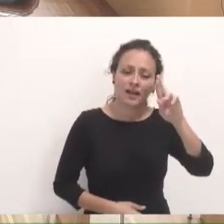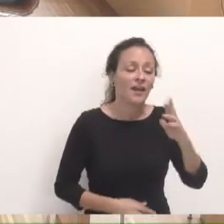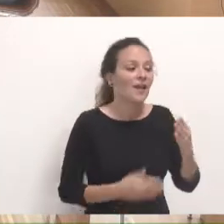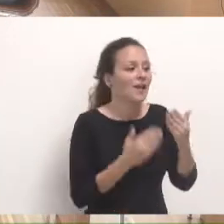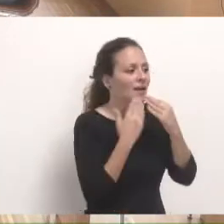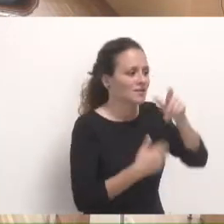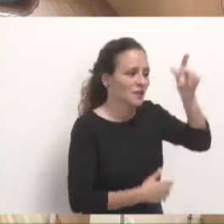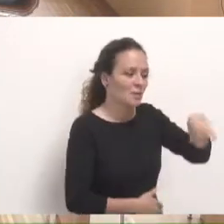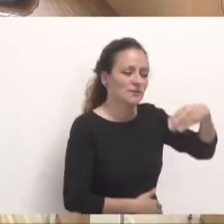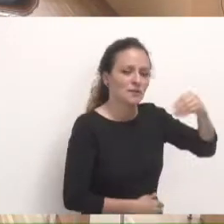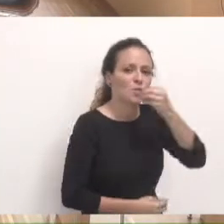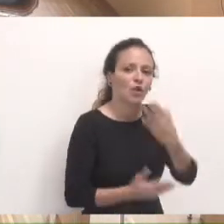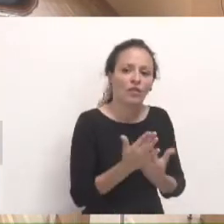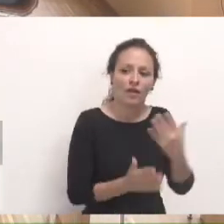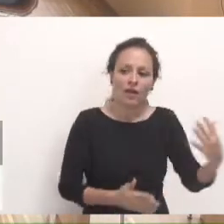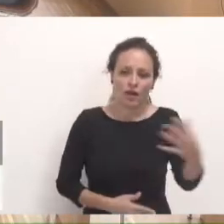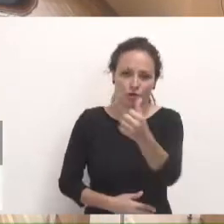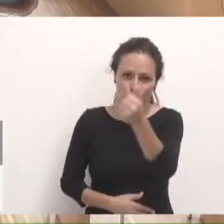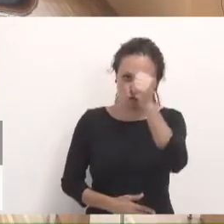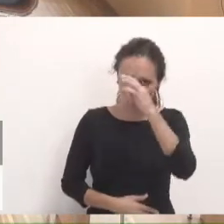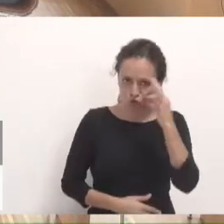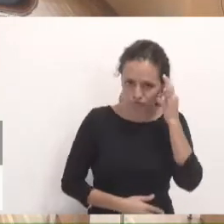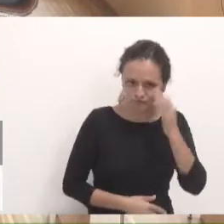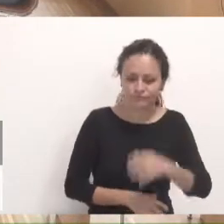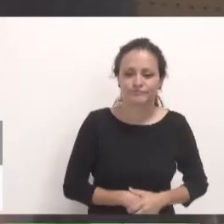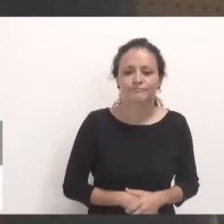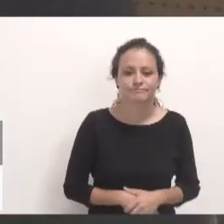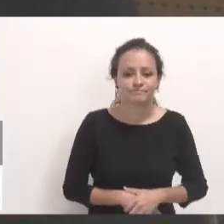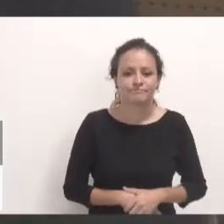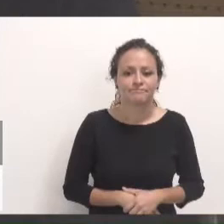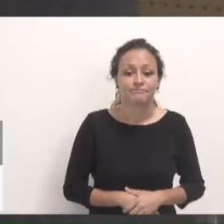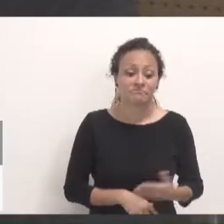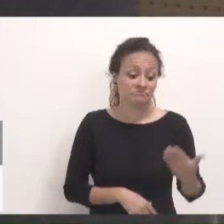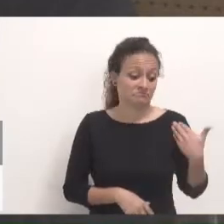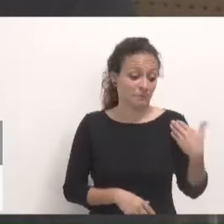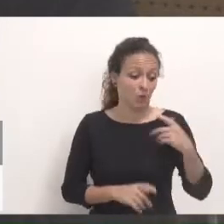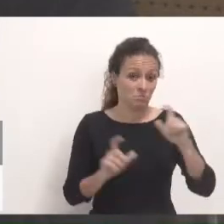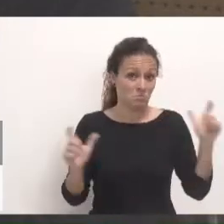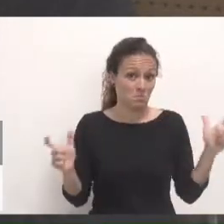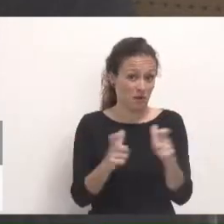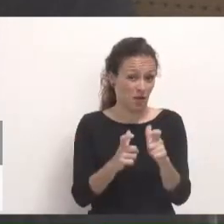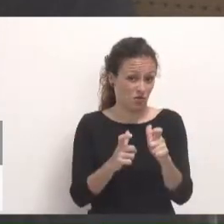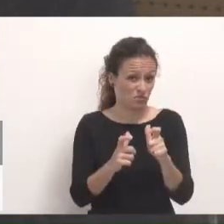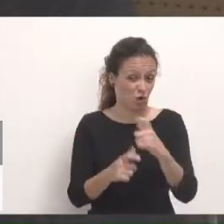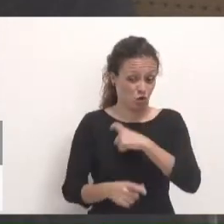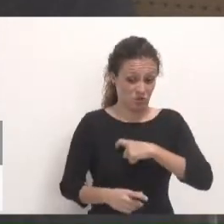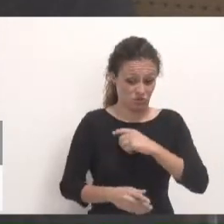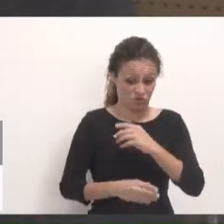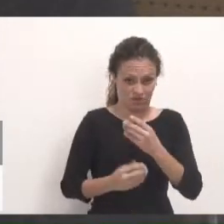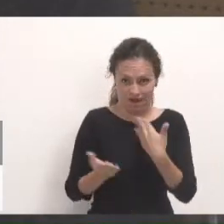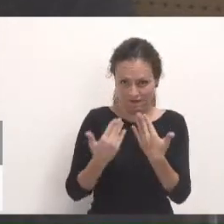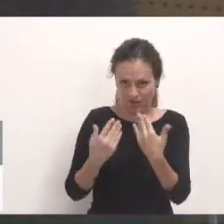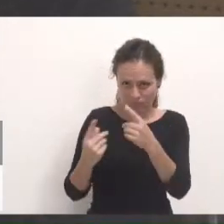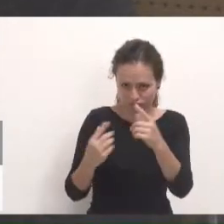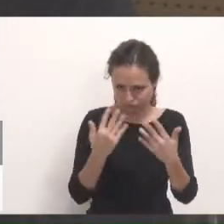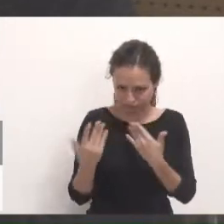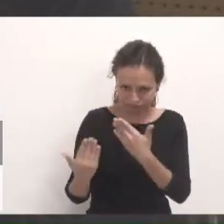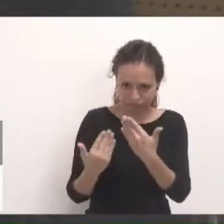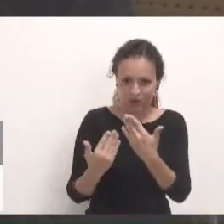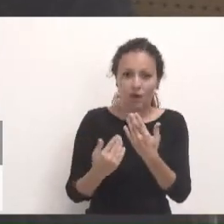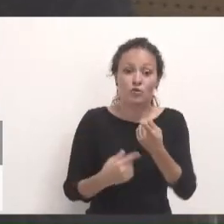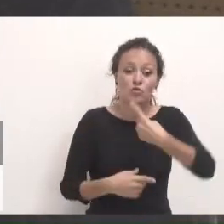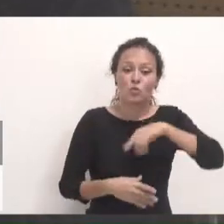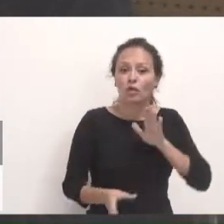todas las personas presentes. Tal como hicimos en la comisión plenaria donde se trató este tema, anunciamos que nuestro